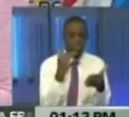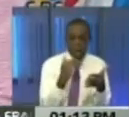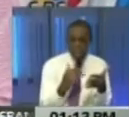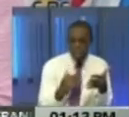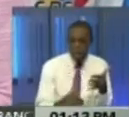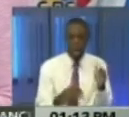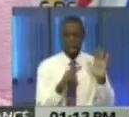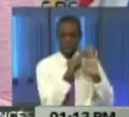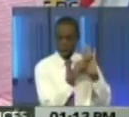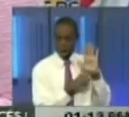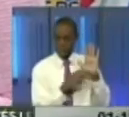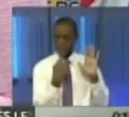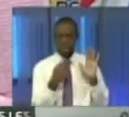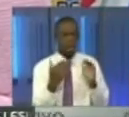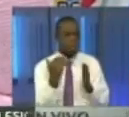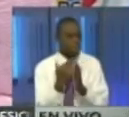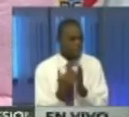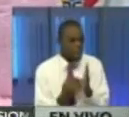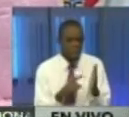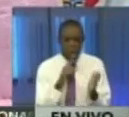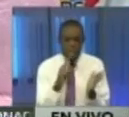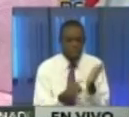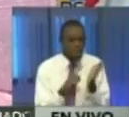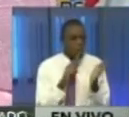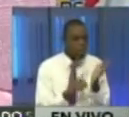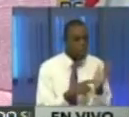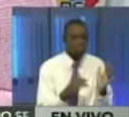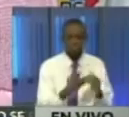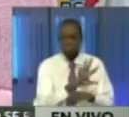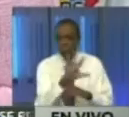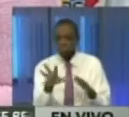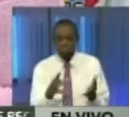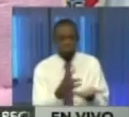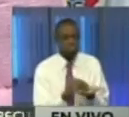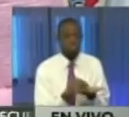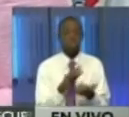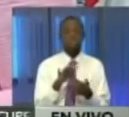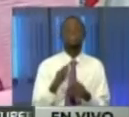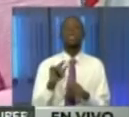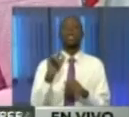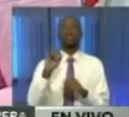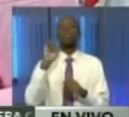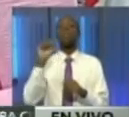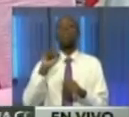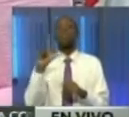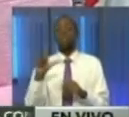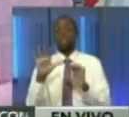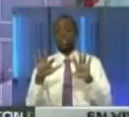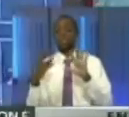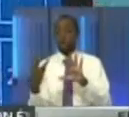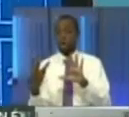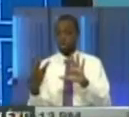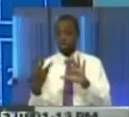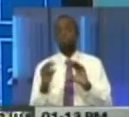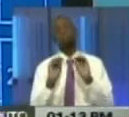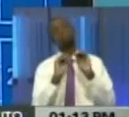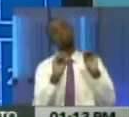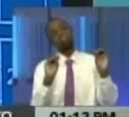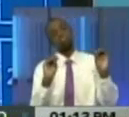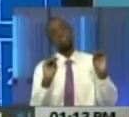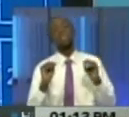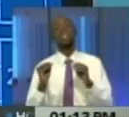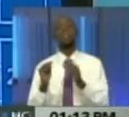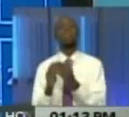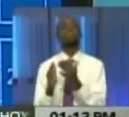la normativa, se hizo la convocatoria el 18 de julio y transcurrieron